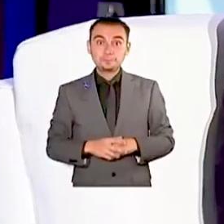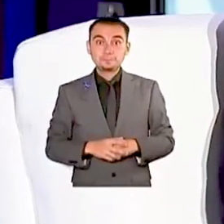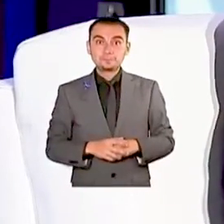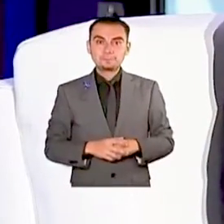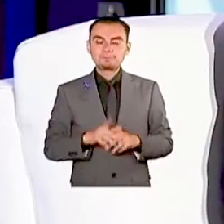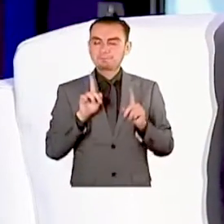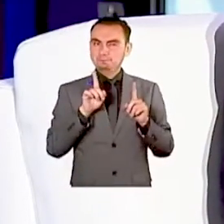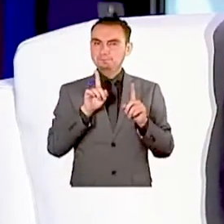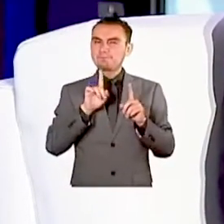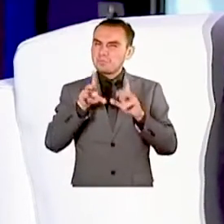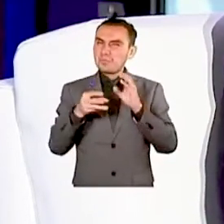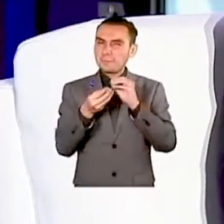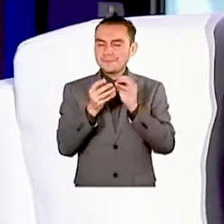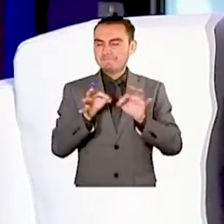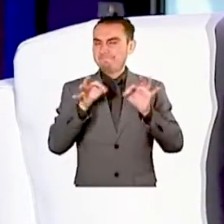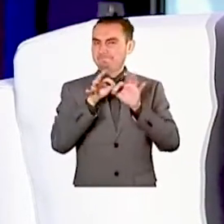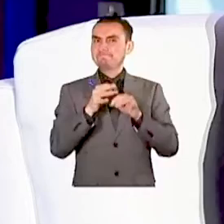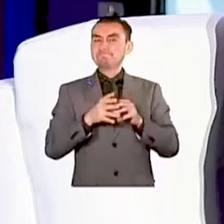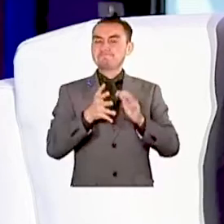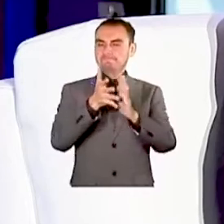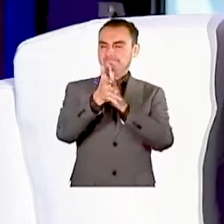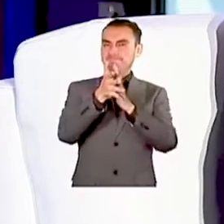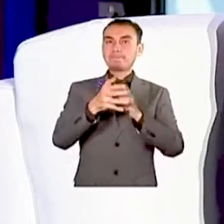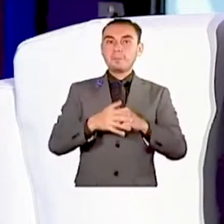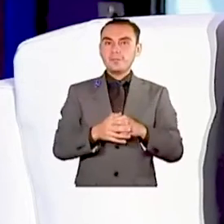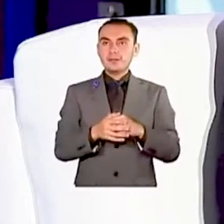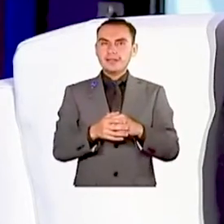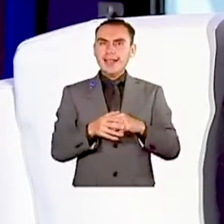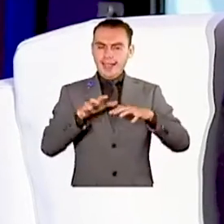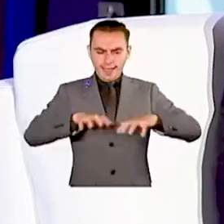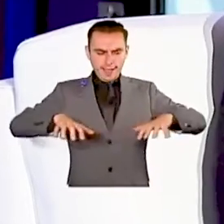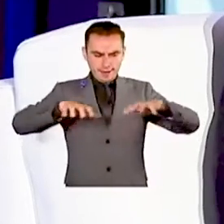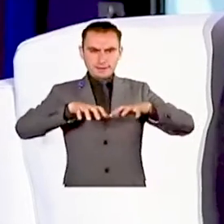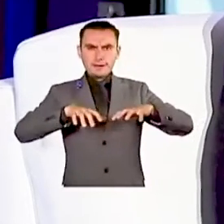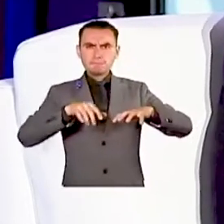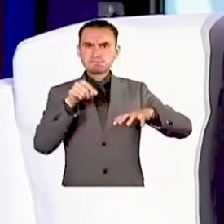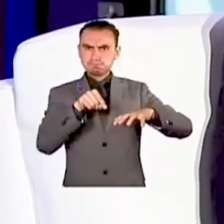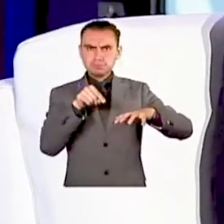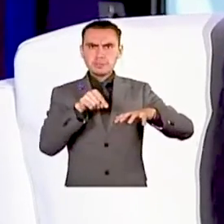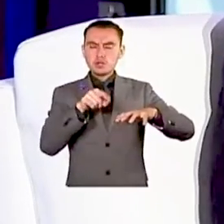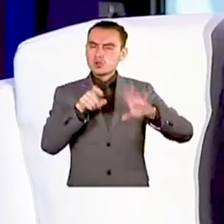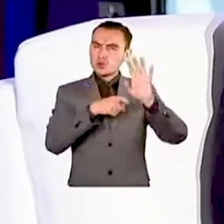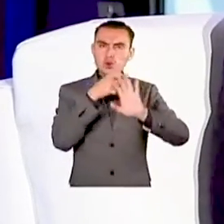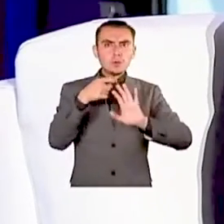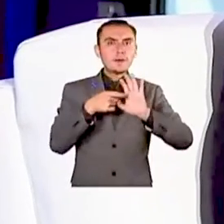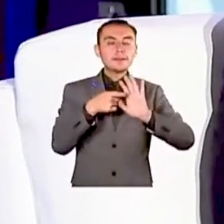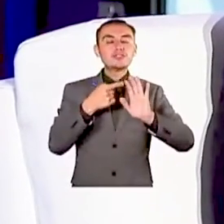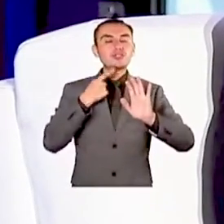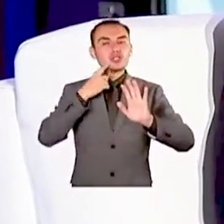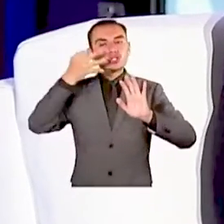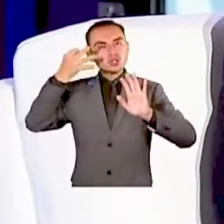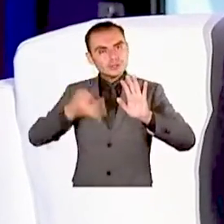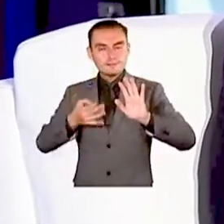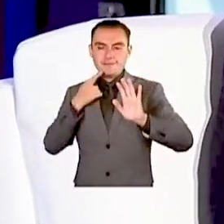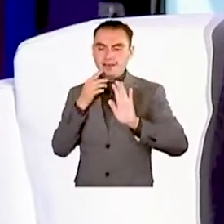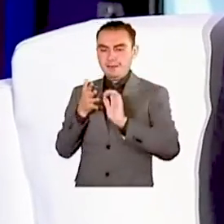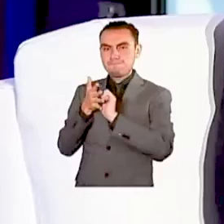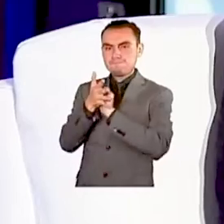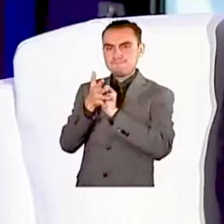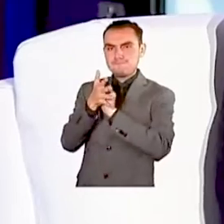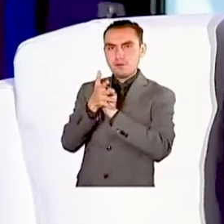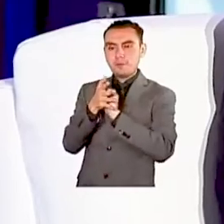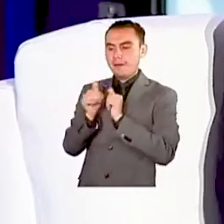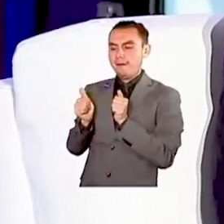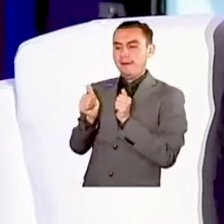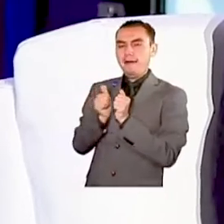es importante resaltar que de todas estas actividades, nosotros realizamos informes con el